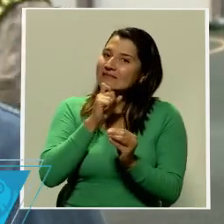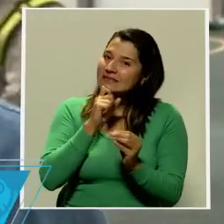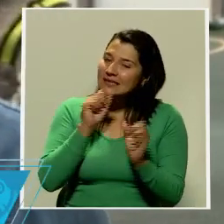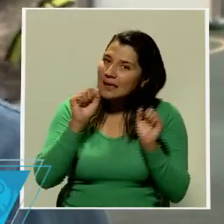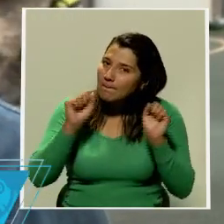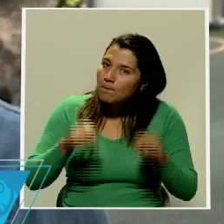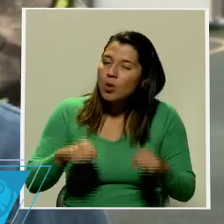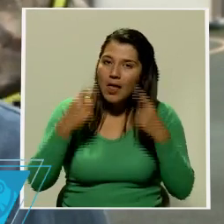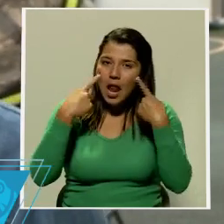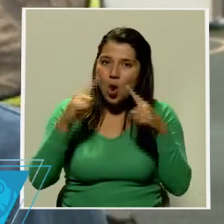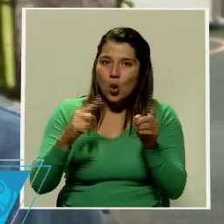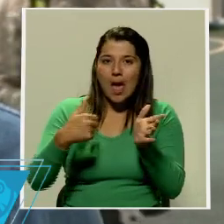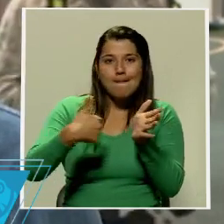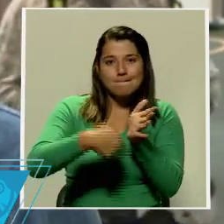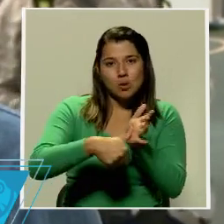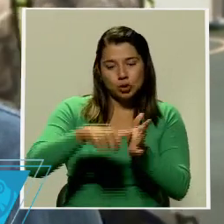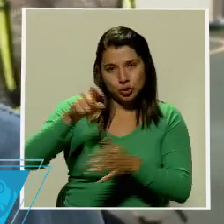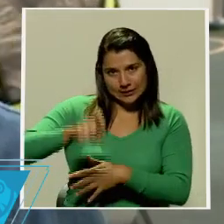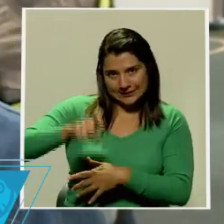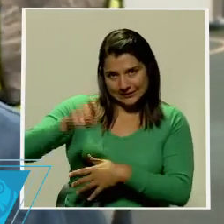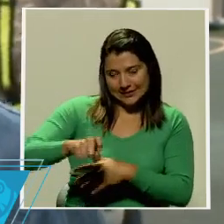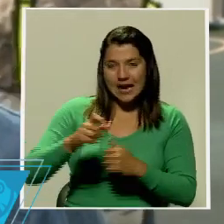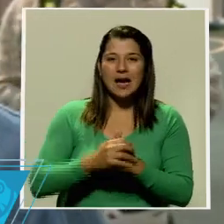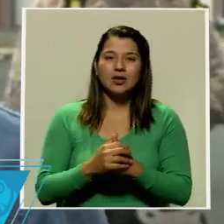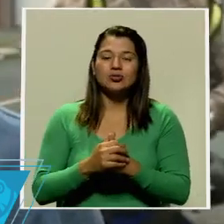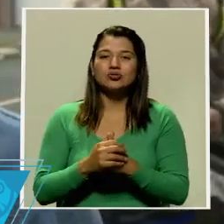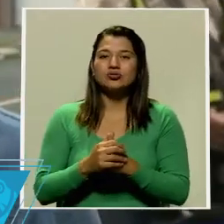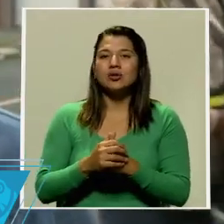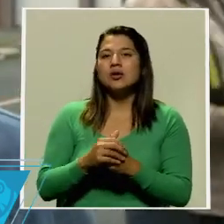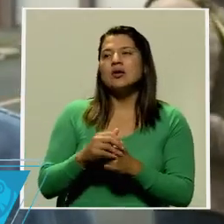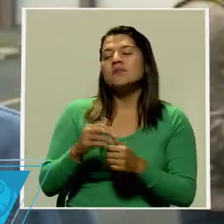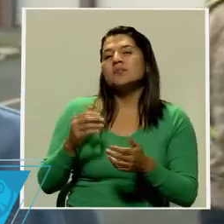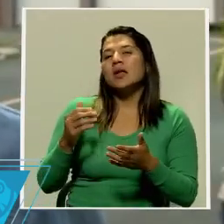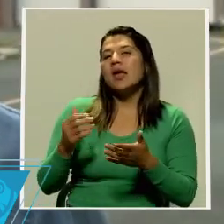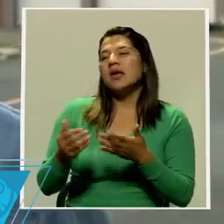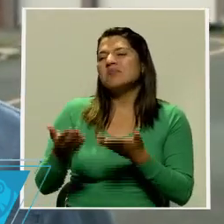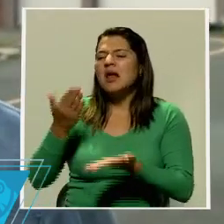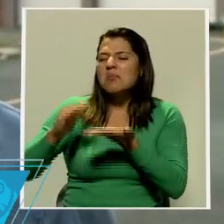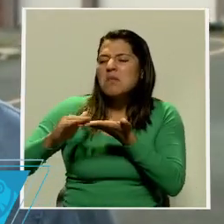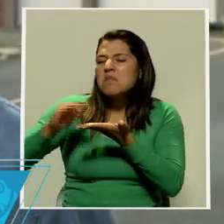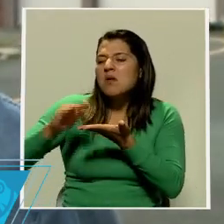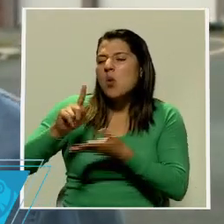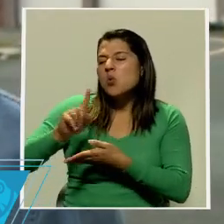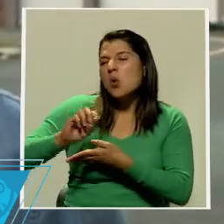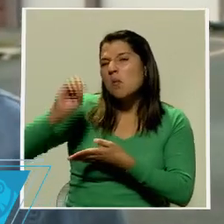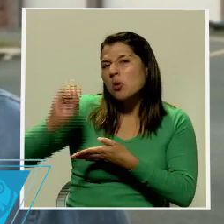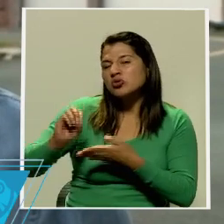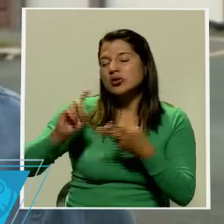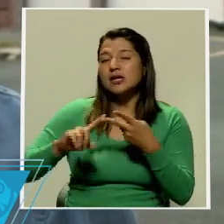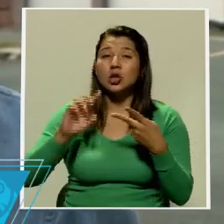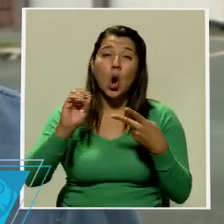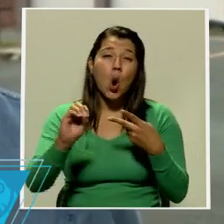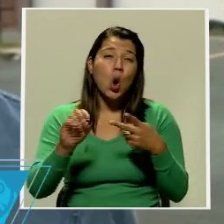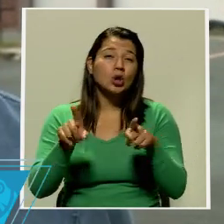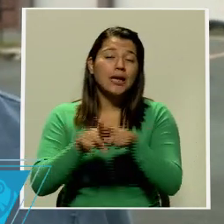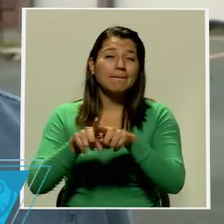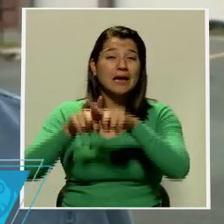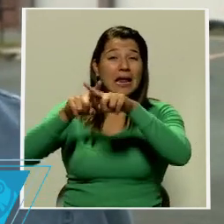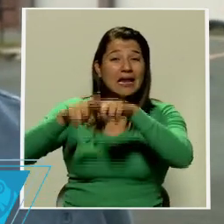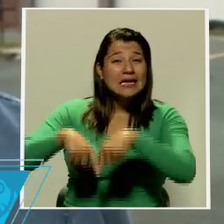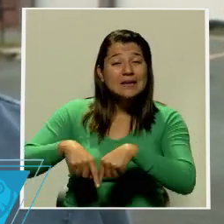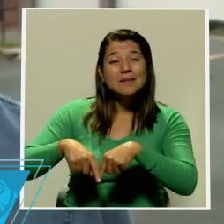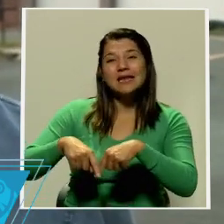necesarios. Aunque sea medidas menores como un aumento de un 1% o la eliminación de